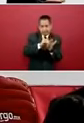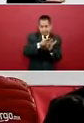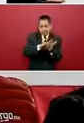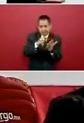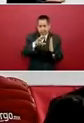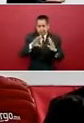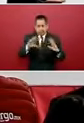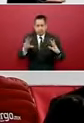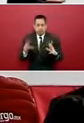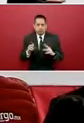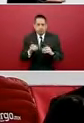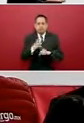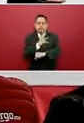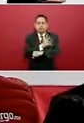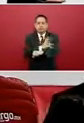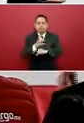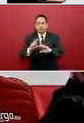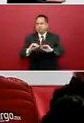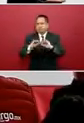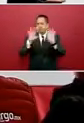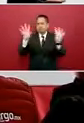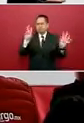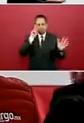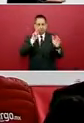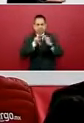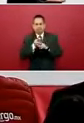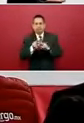se van a transparentar,